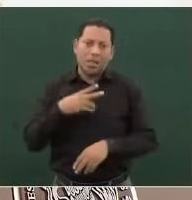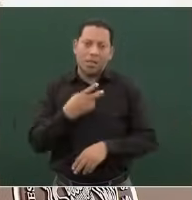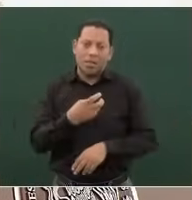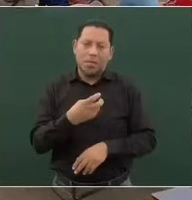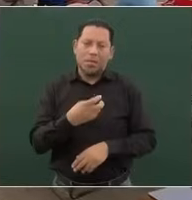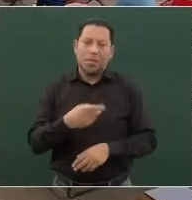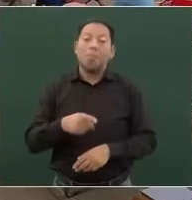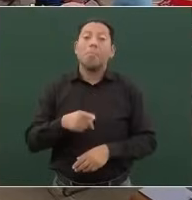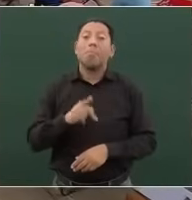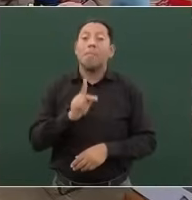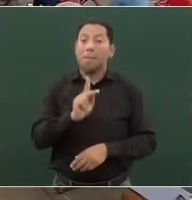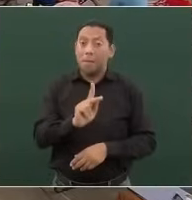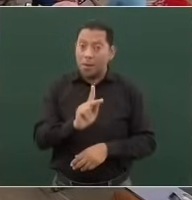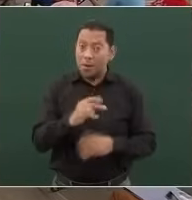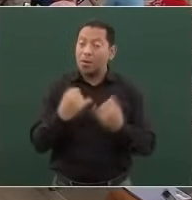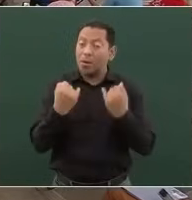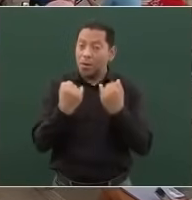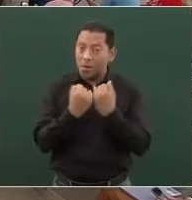pero también